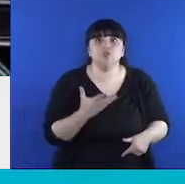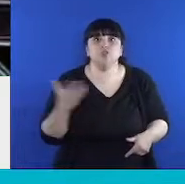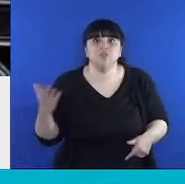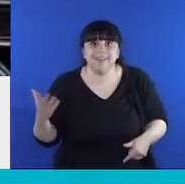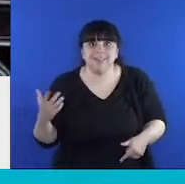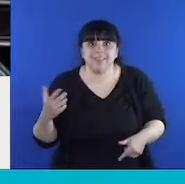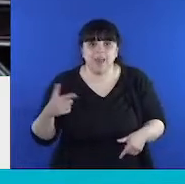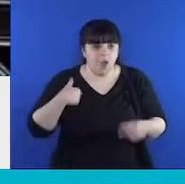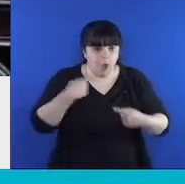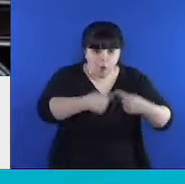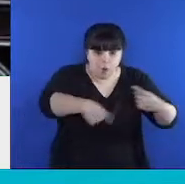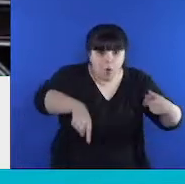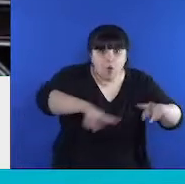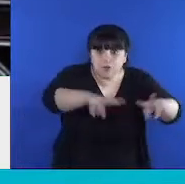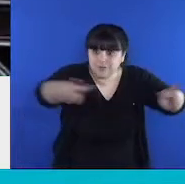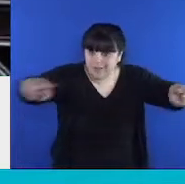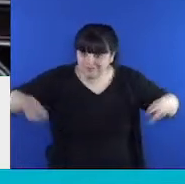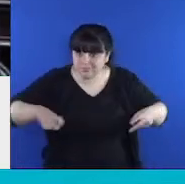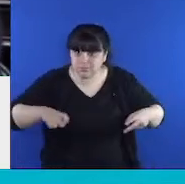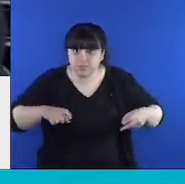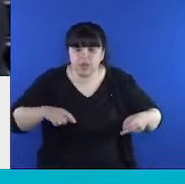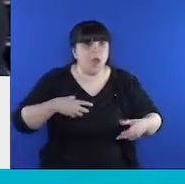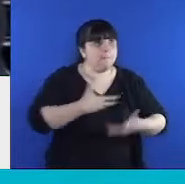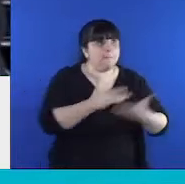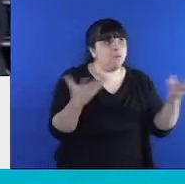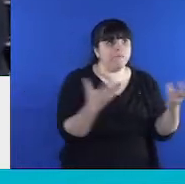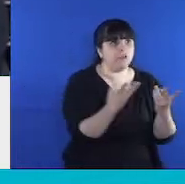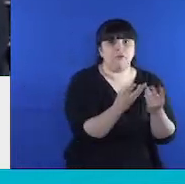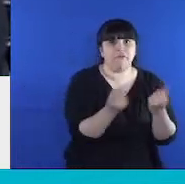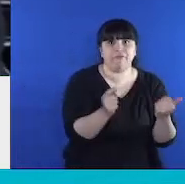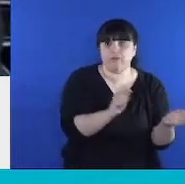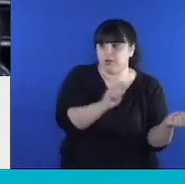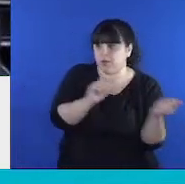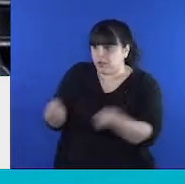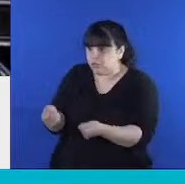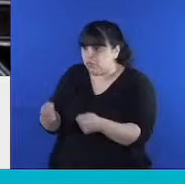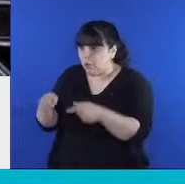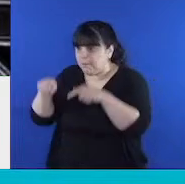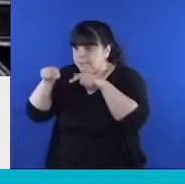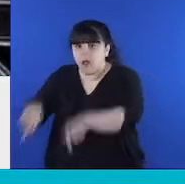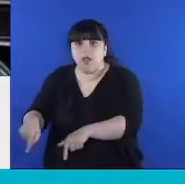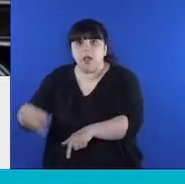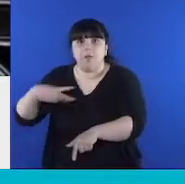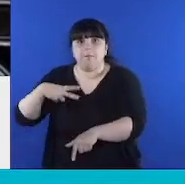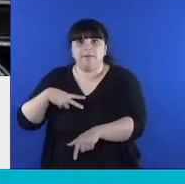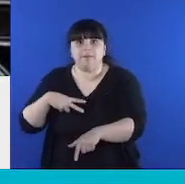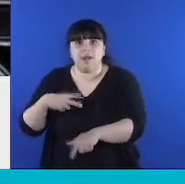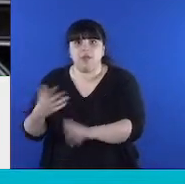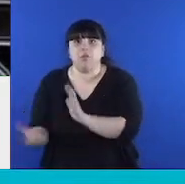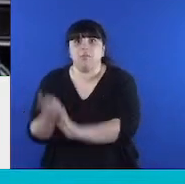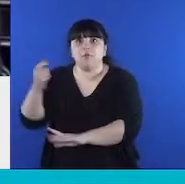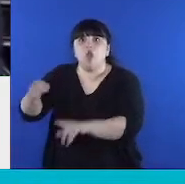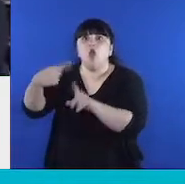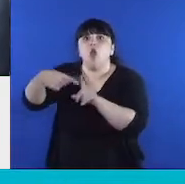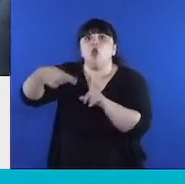bienes privados y por eso son embargables. Y por eso son cosas que están en el comercio.